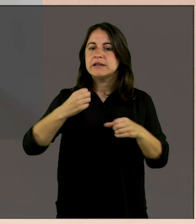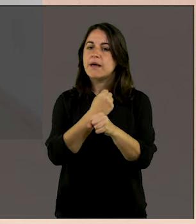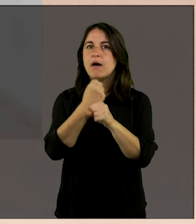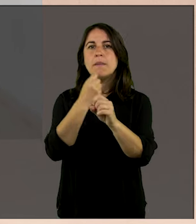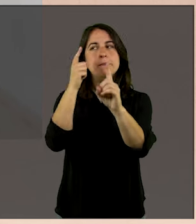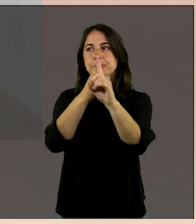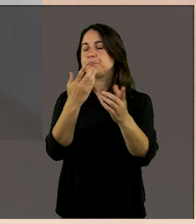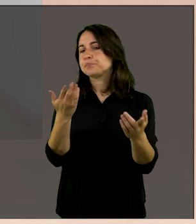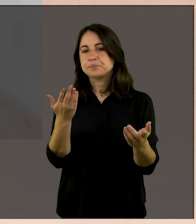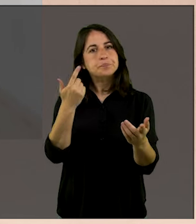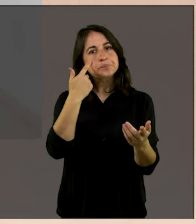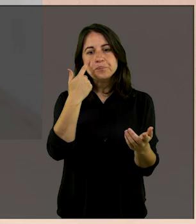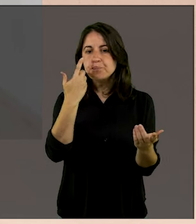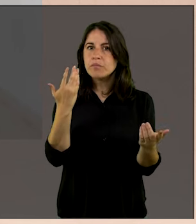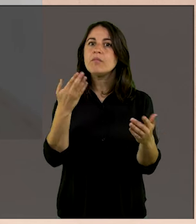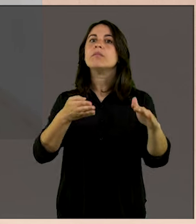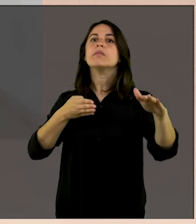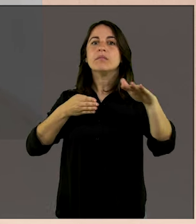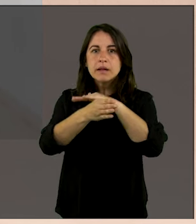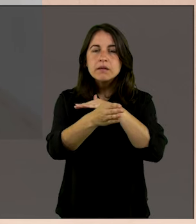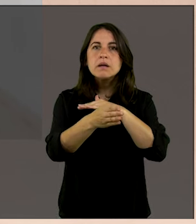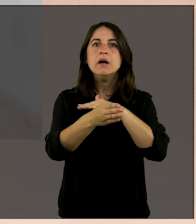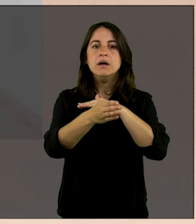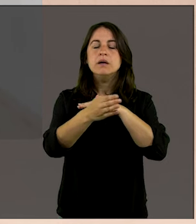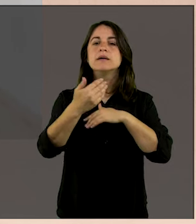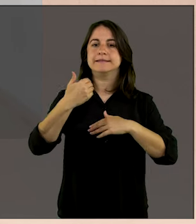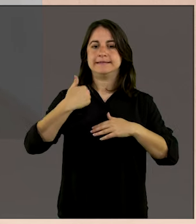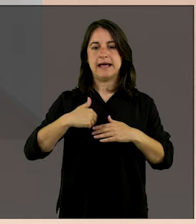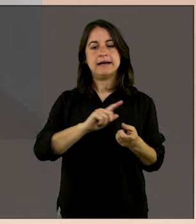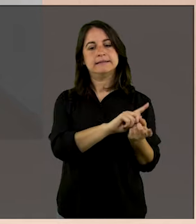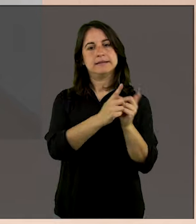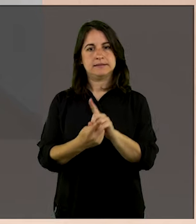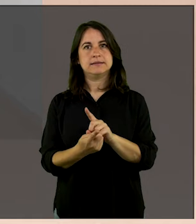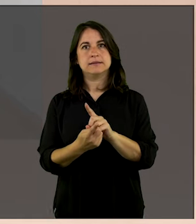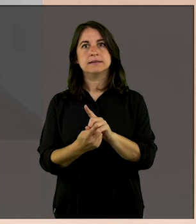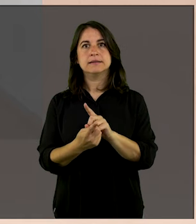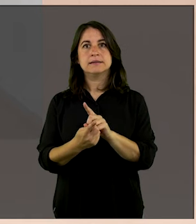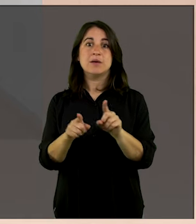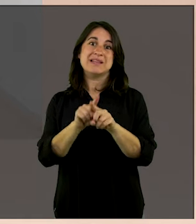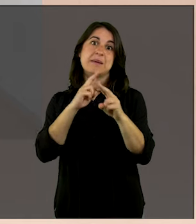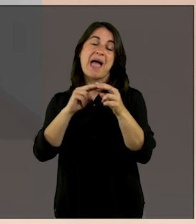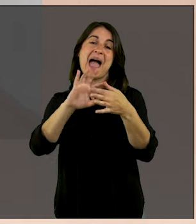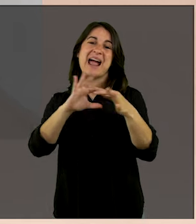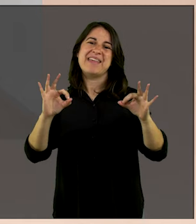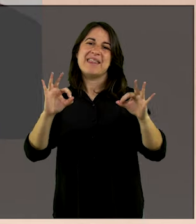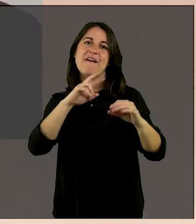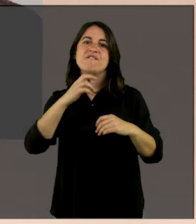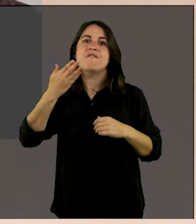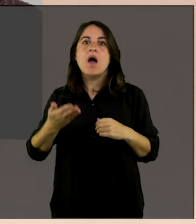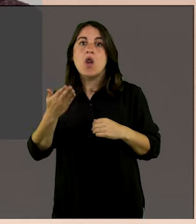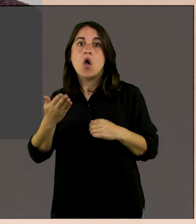trabajando para que finalmente la accesibilidad pase a formar parte de la cadena de